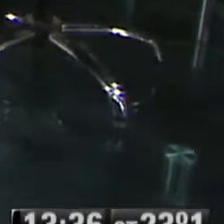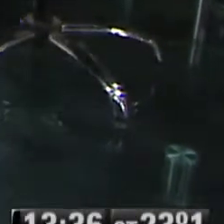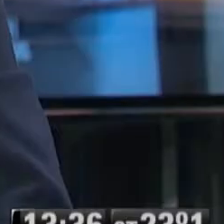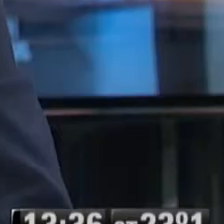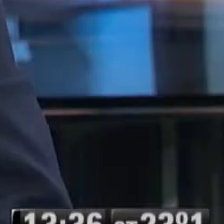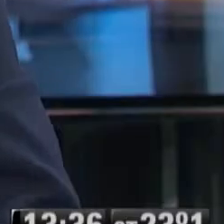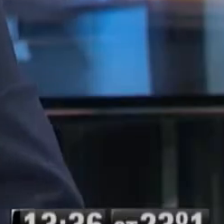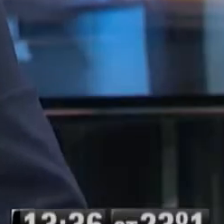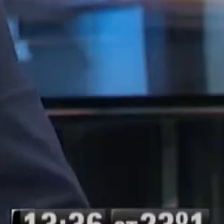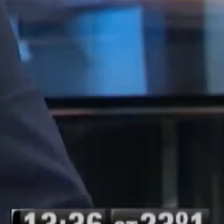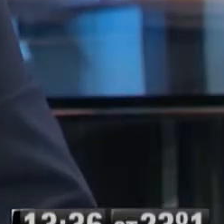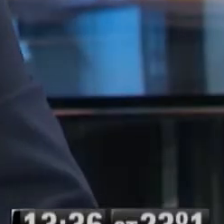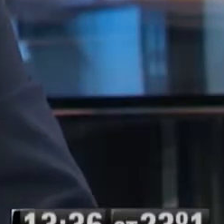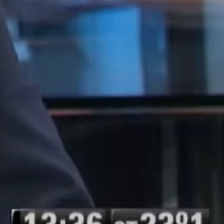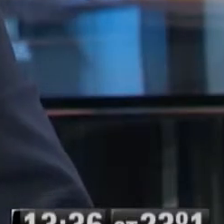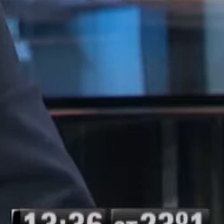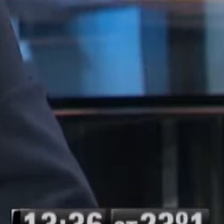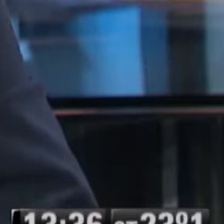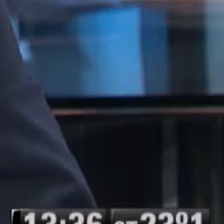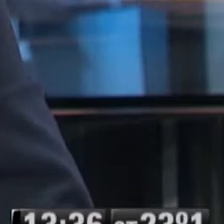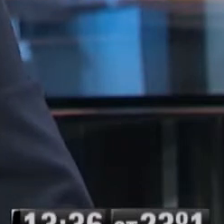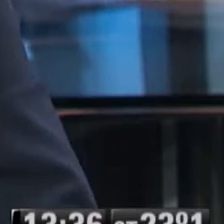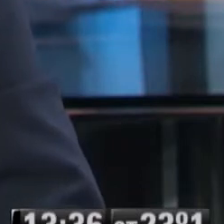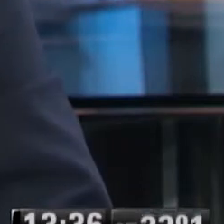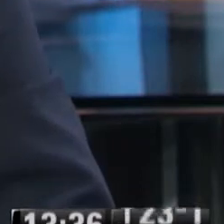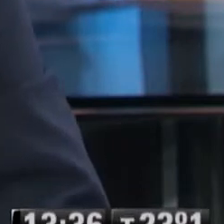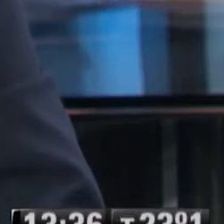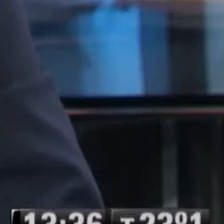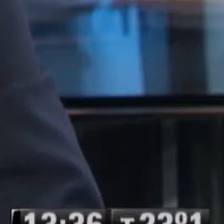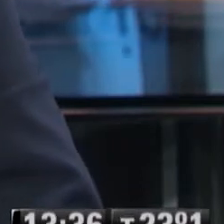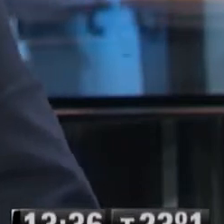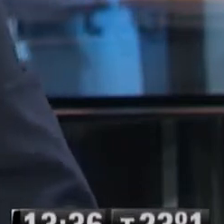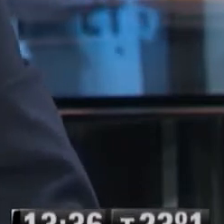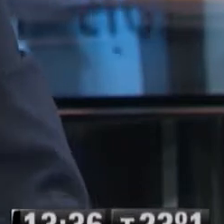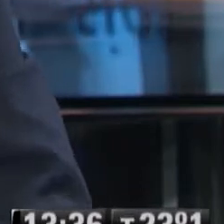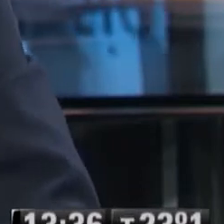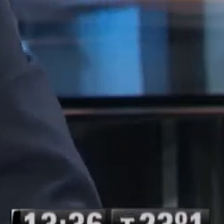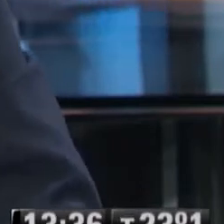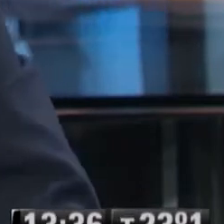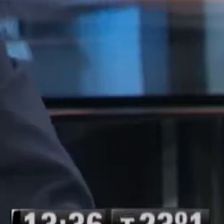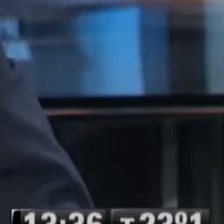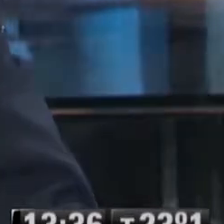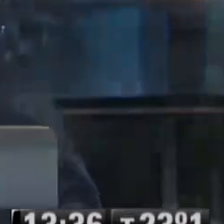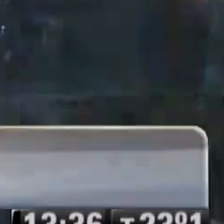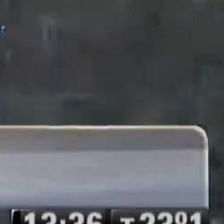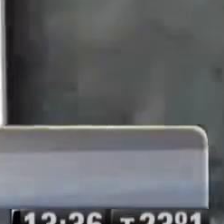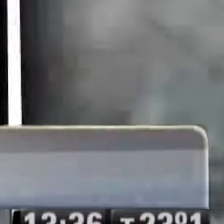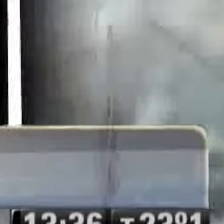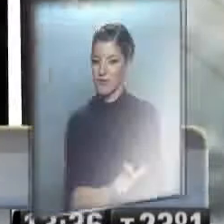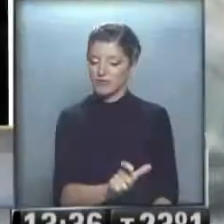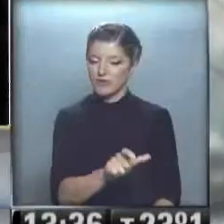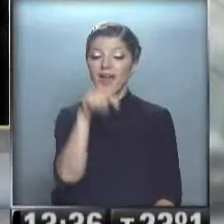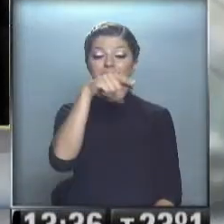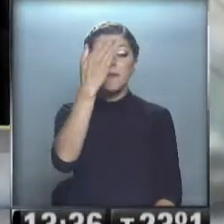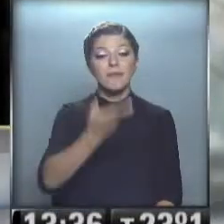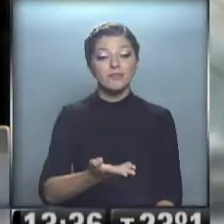parece que hoy adivinaron muchos, acertaron muchos, pero igualmente, para los que no acertaron, Felix Taylor nos devela la incógnita. Bueno, nuestro personaje de hoy